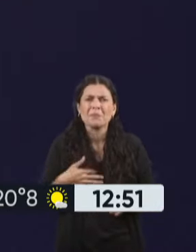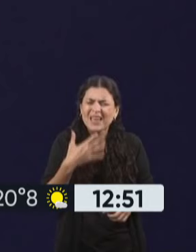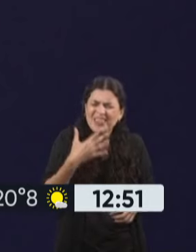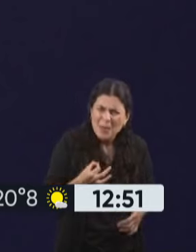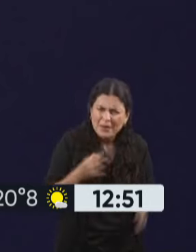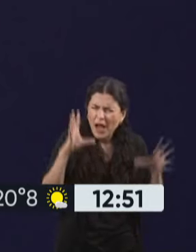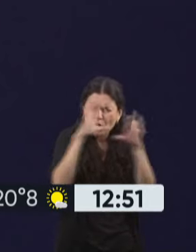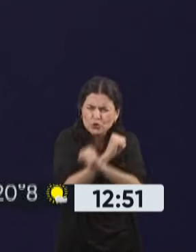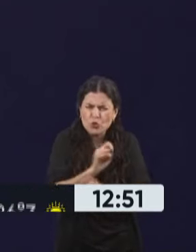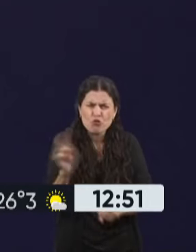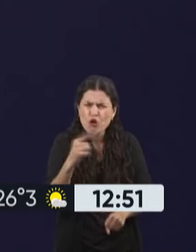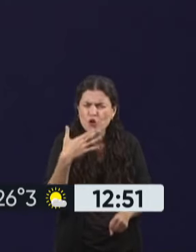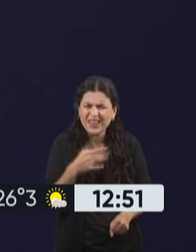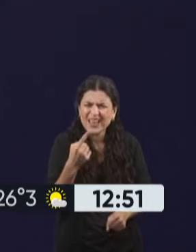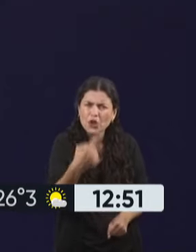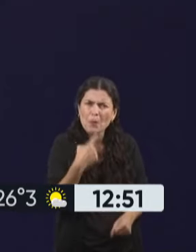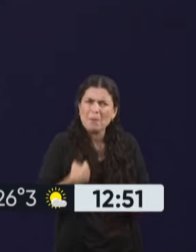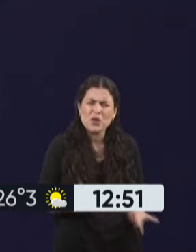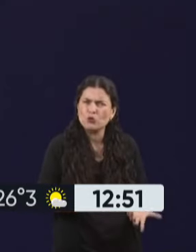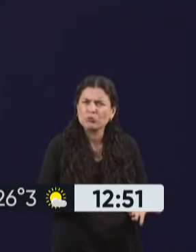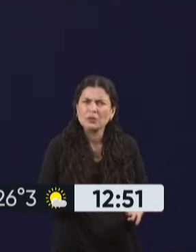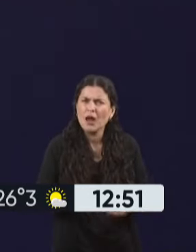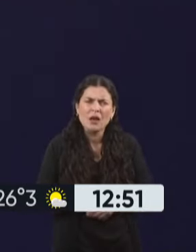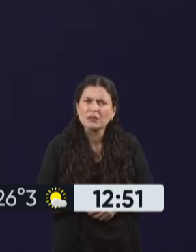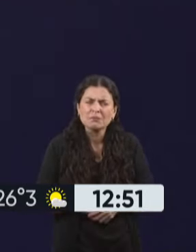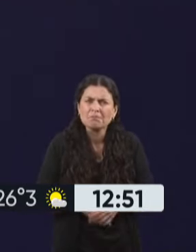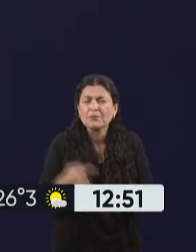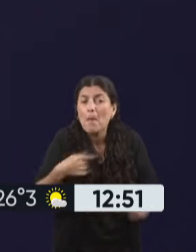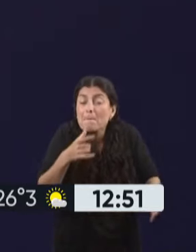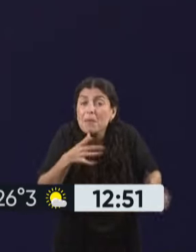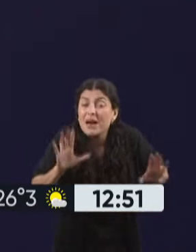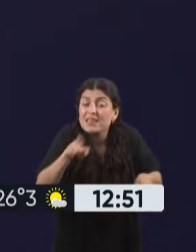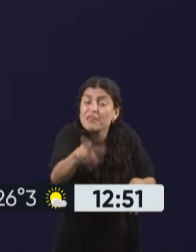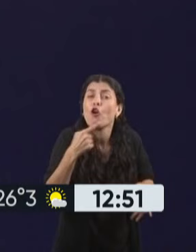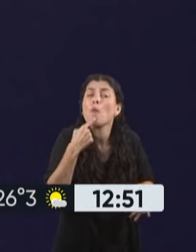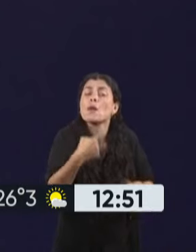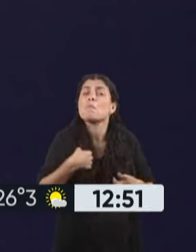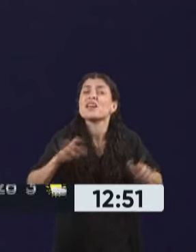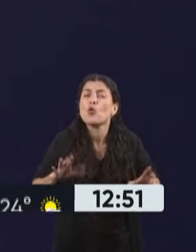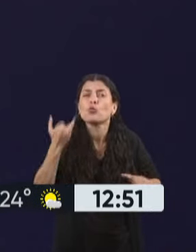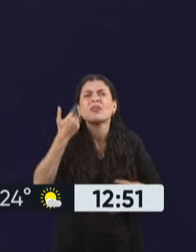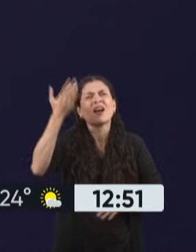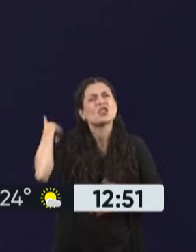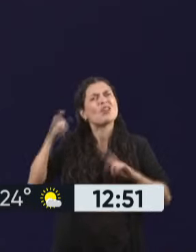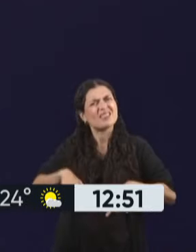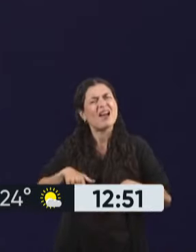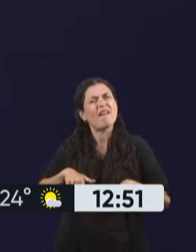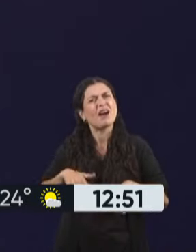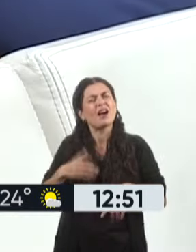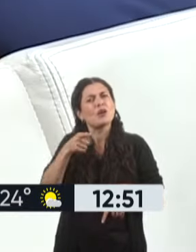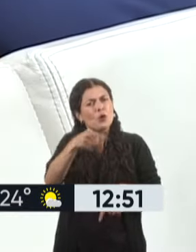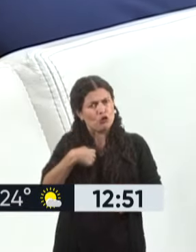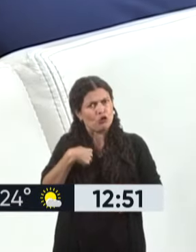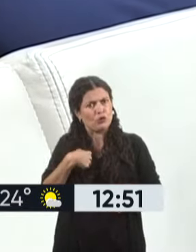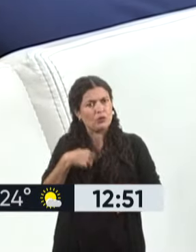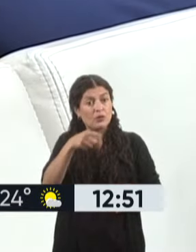entenderte bien la primera parte de la pregunta. Creo que lo que planteás es que yo estuve supuestamente en una entrevista. No, estás